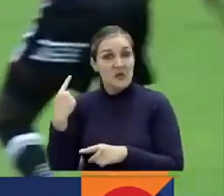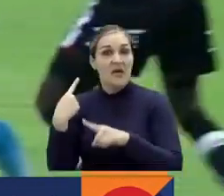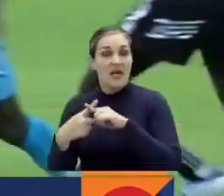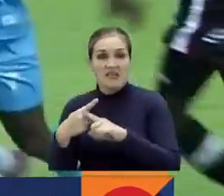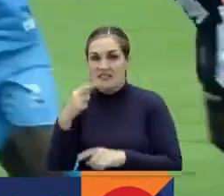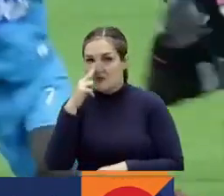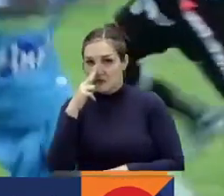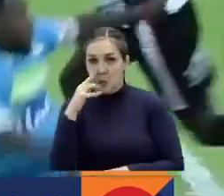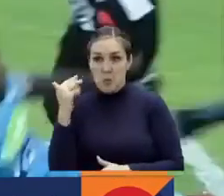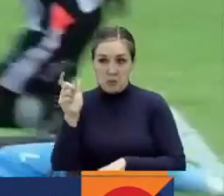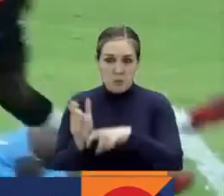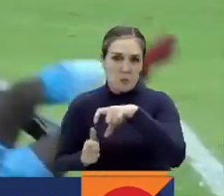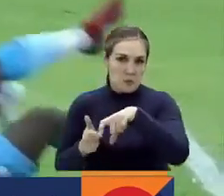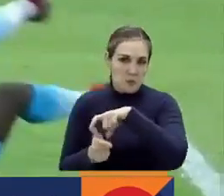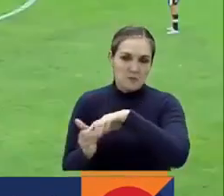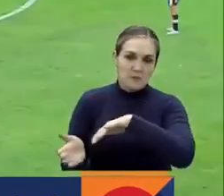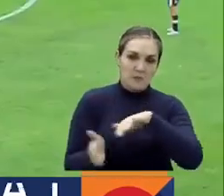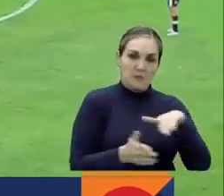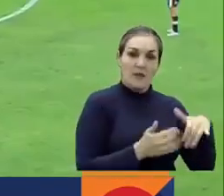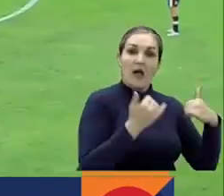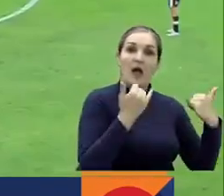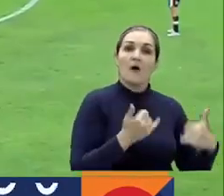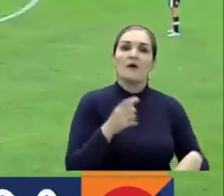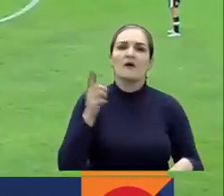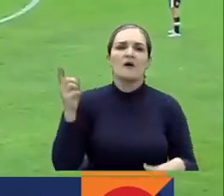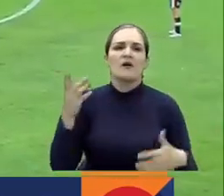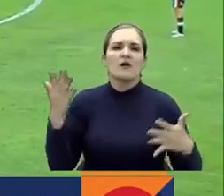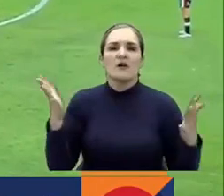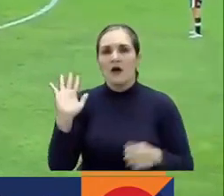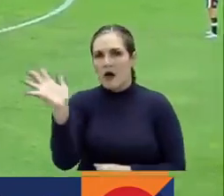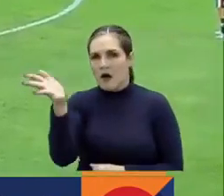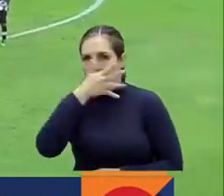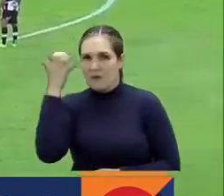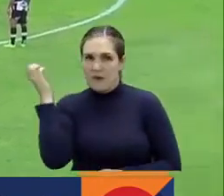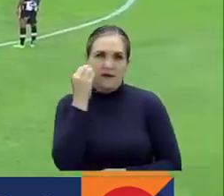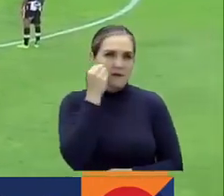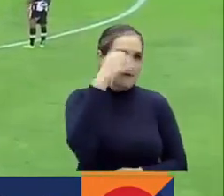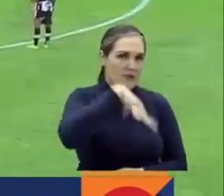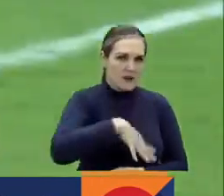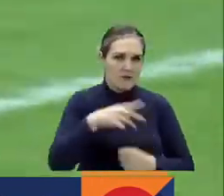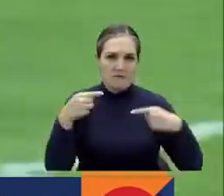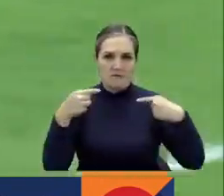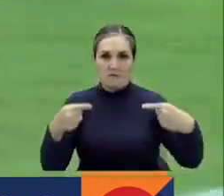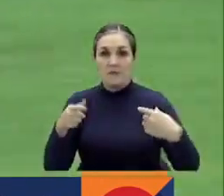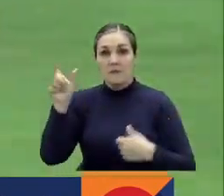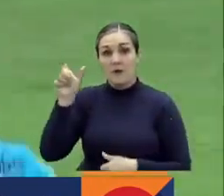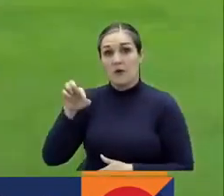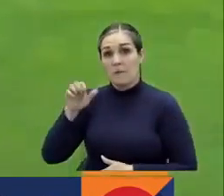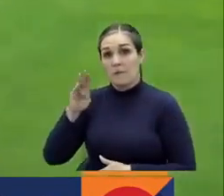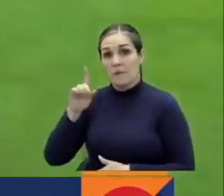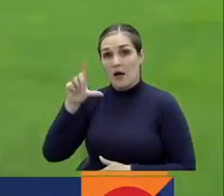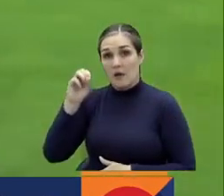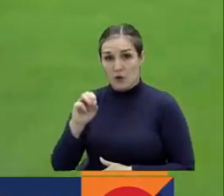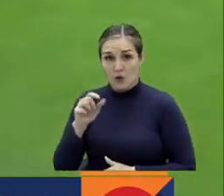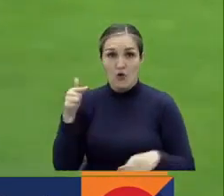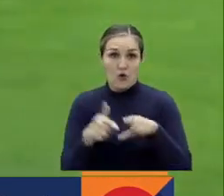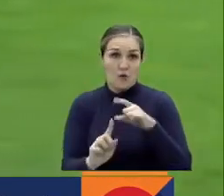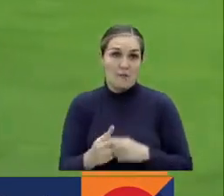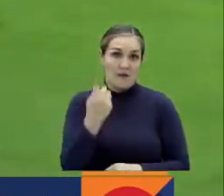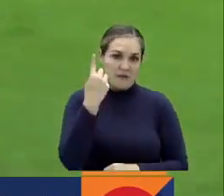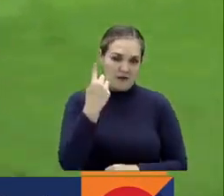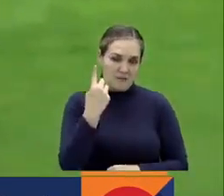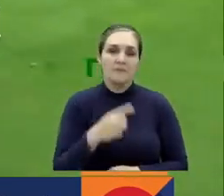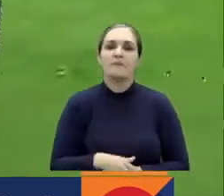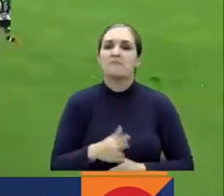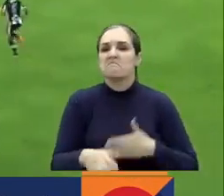otros clubes. Luego vamos al partido aquí entre Jaguares y Envigado. Pablo Rojas con el 1-0, minuto 49.